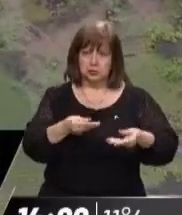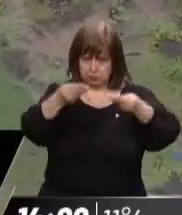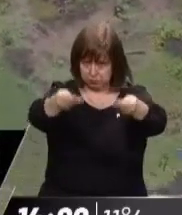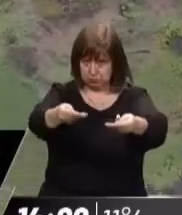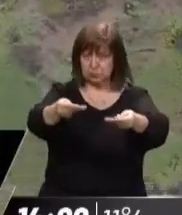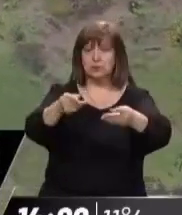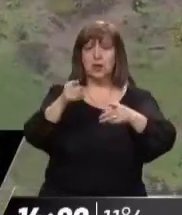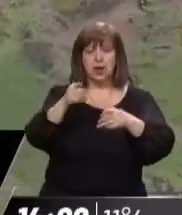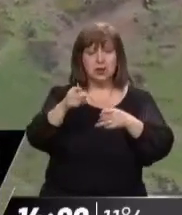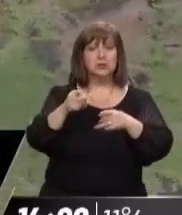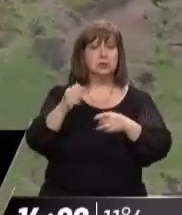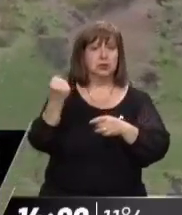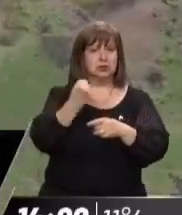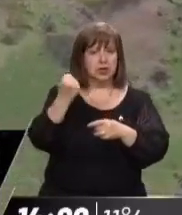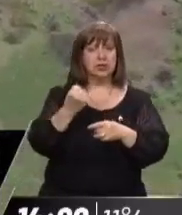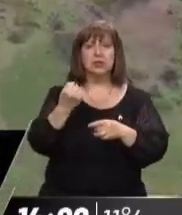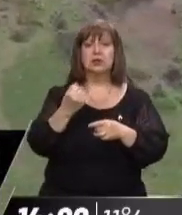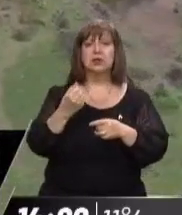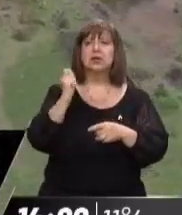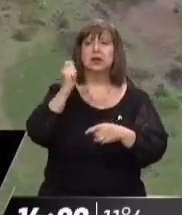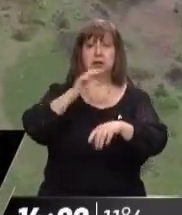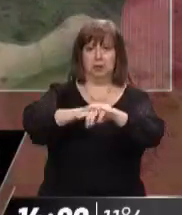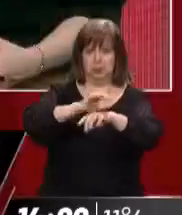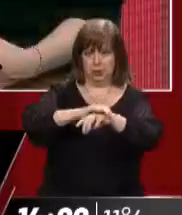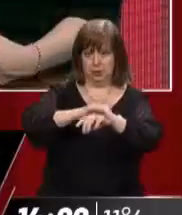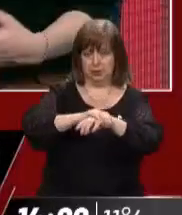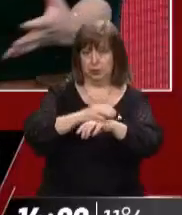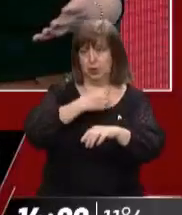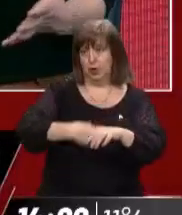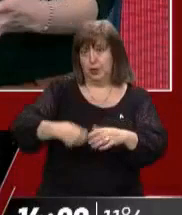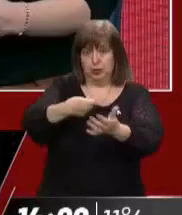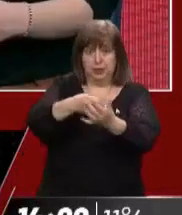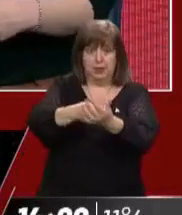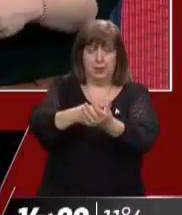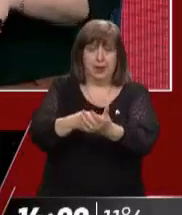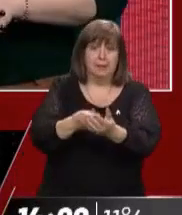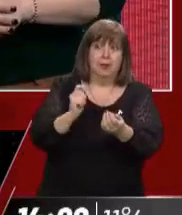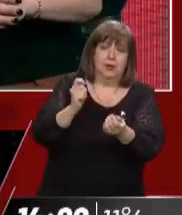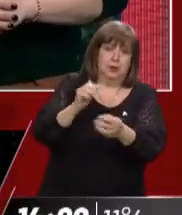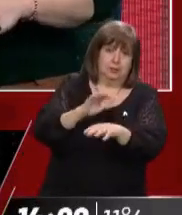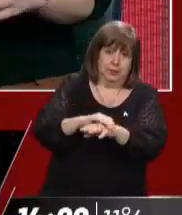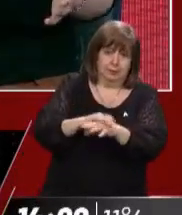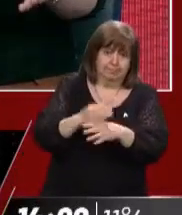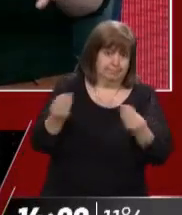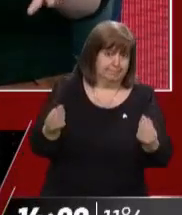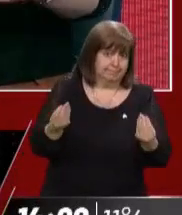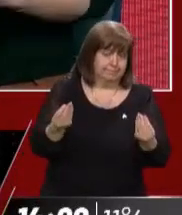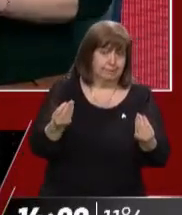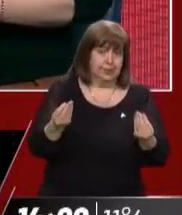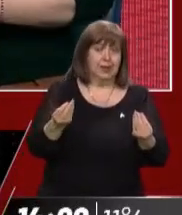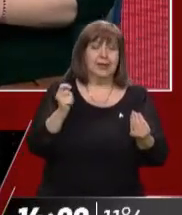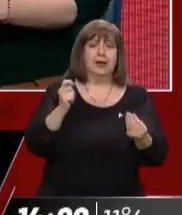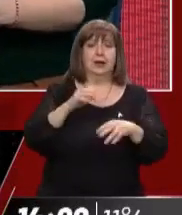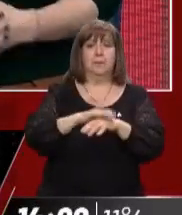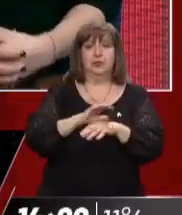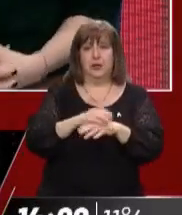reconstruir con dinero público y es importante que se aclaren la responsabilidad bueno es interesante y lo que dice el alcaldesa no se construyó con dinero público Y va a